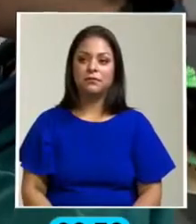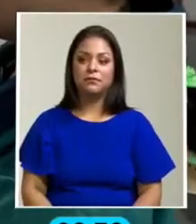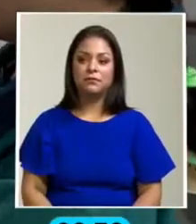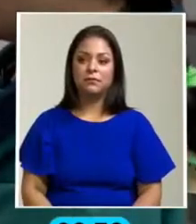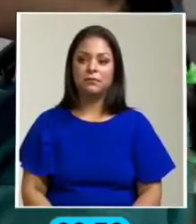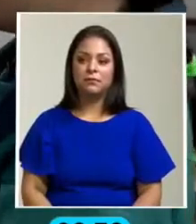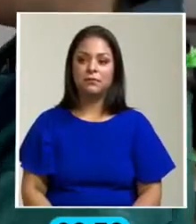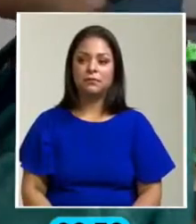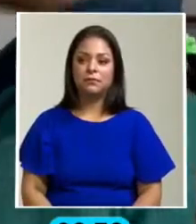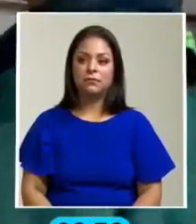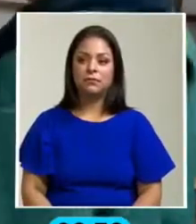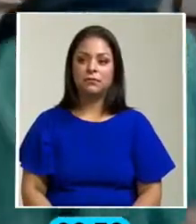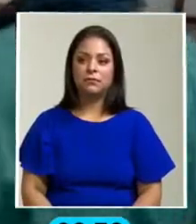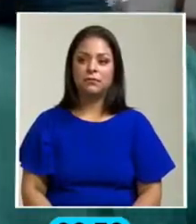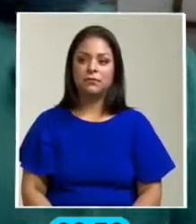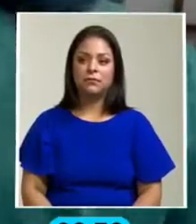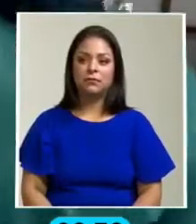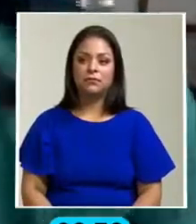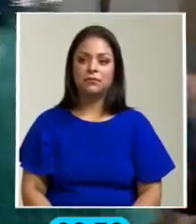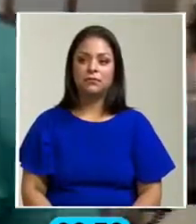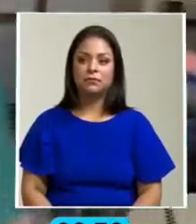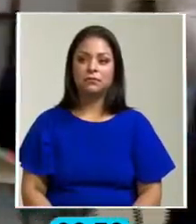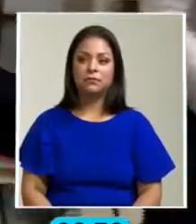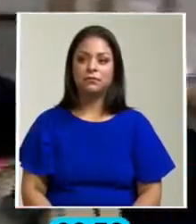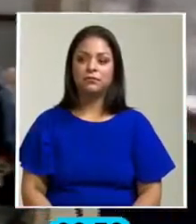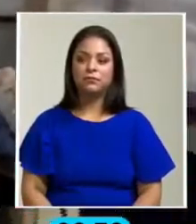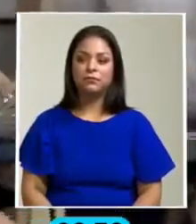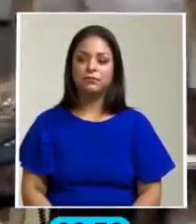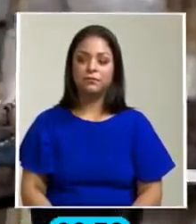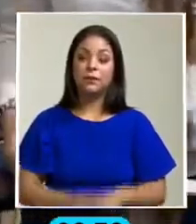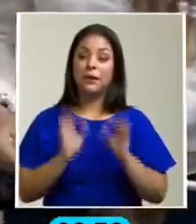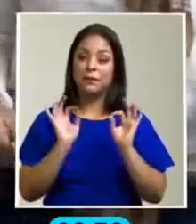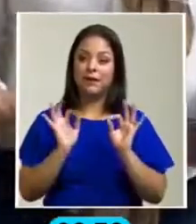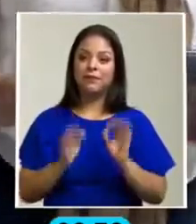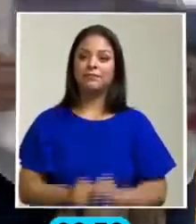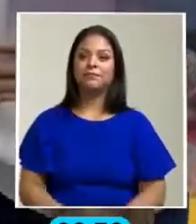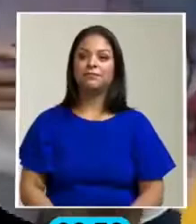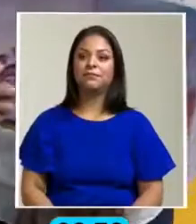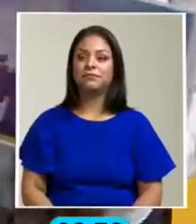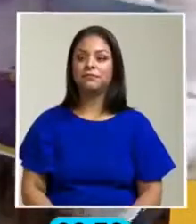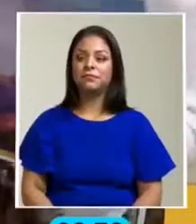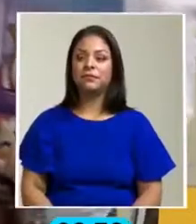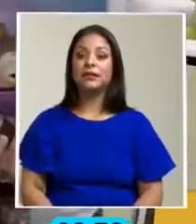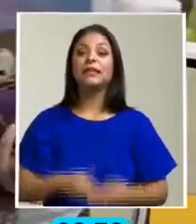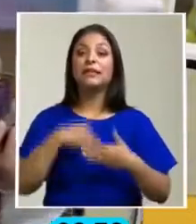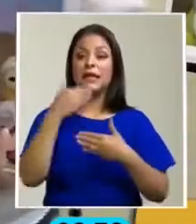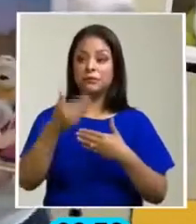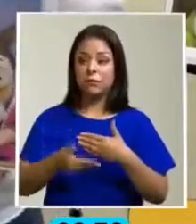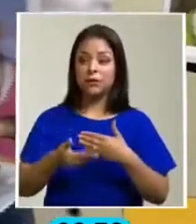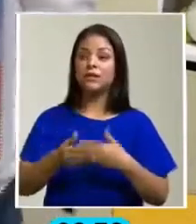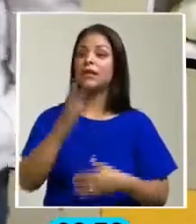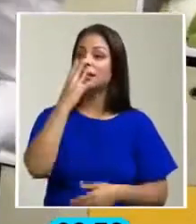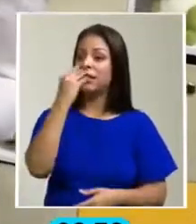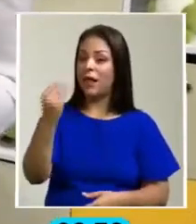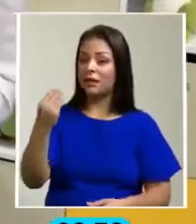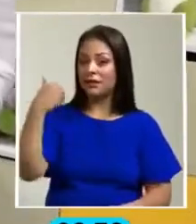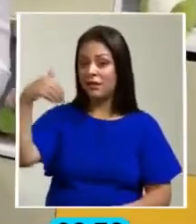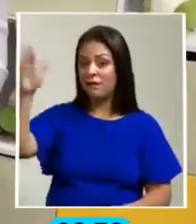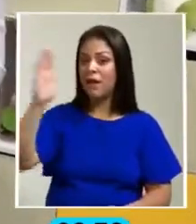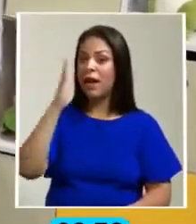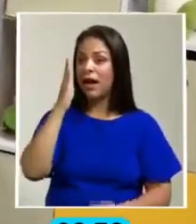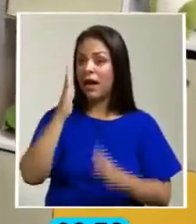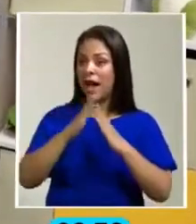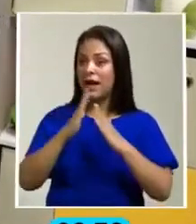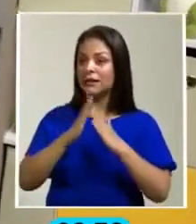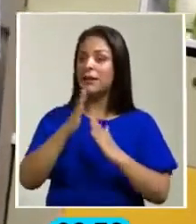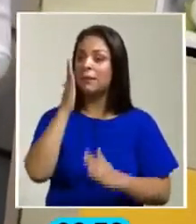Muy bien. Muy bien, Sofi. Ok, después de que la danza se fue para la casa de mamá,